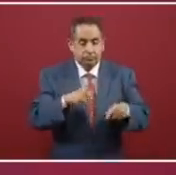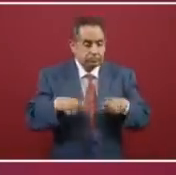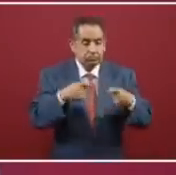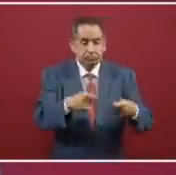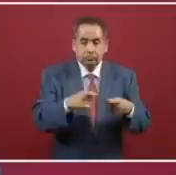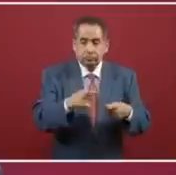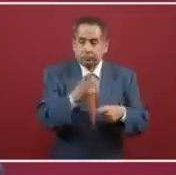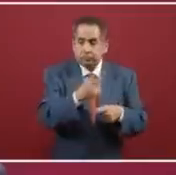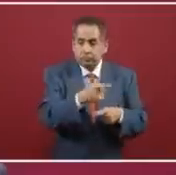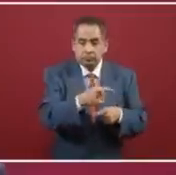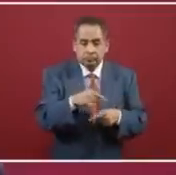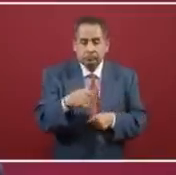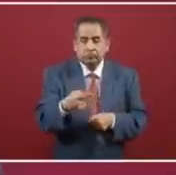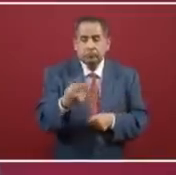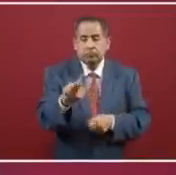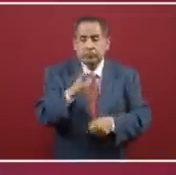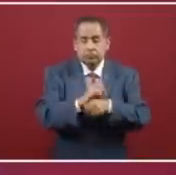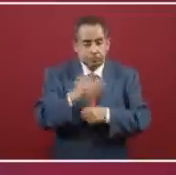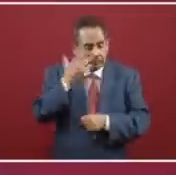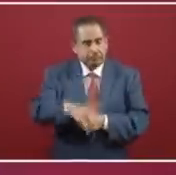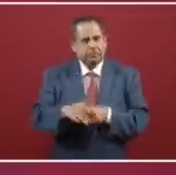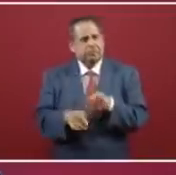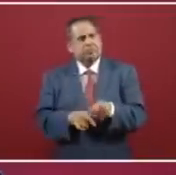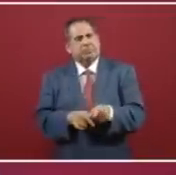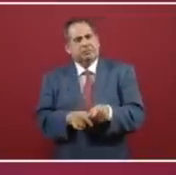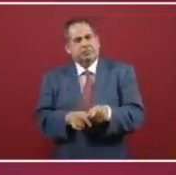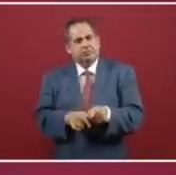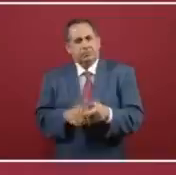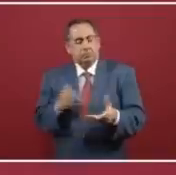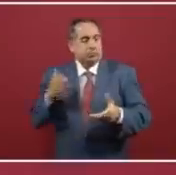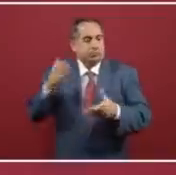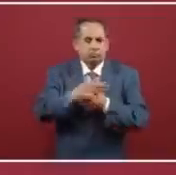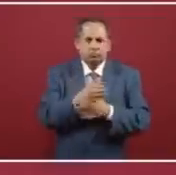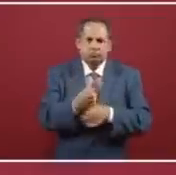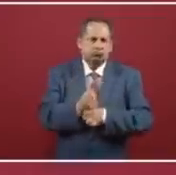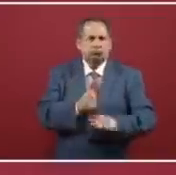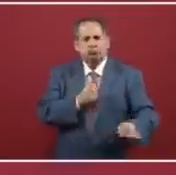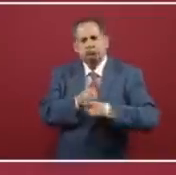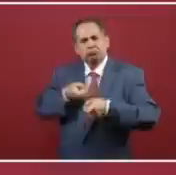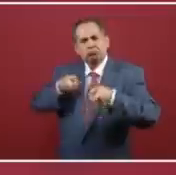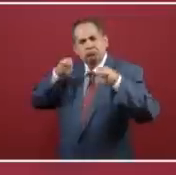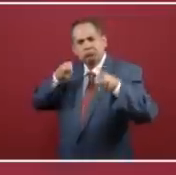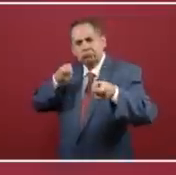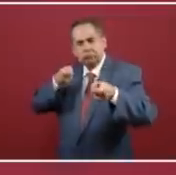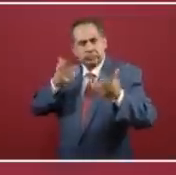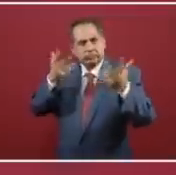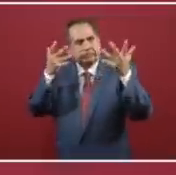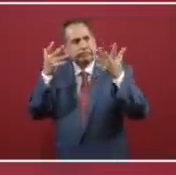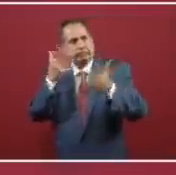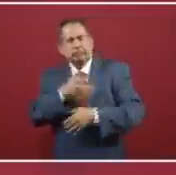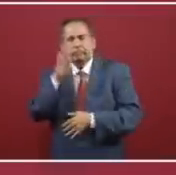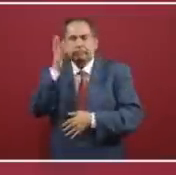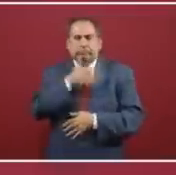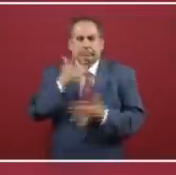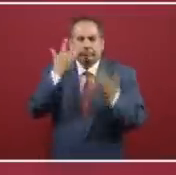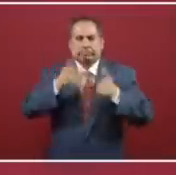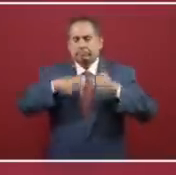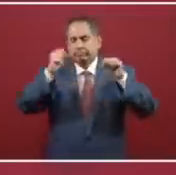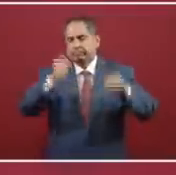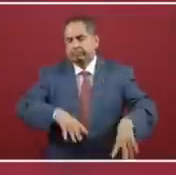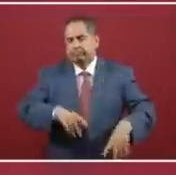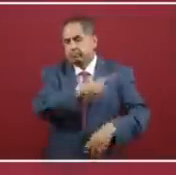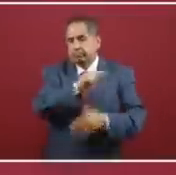contrate en diciembre que me renunció a los 8 días porque los recibieron con armas largas en una gasolinera en tamaulipas